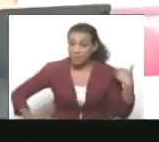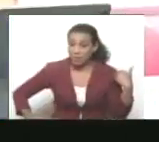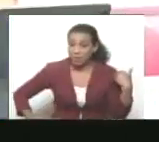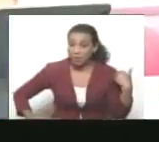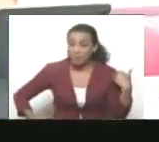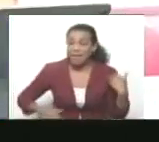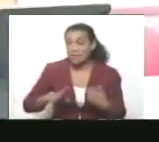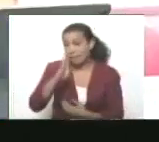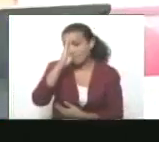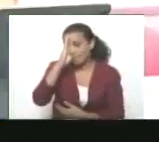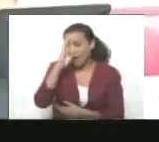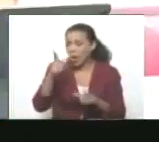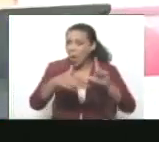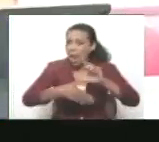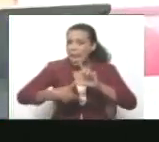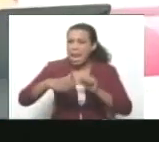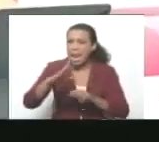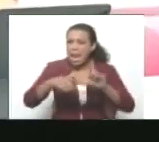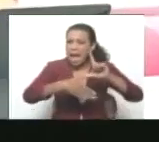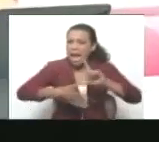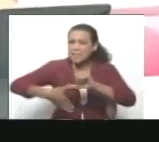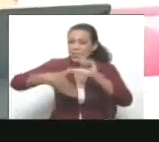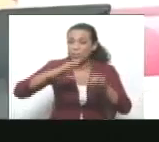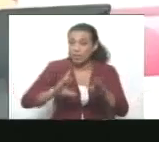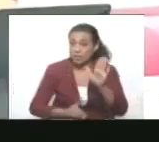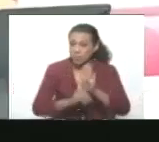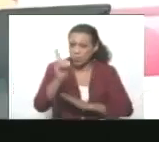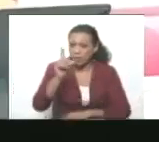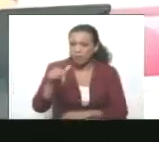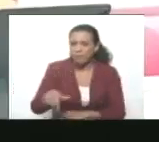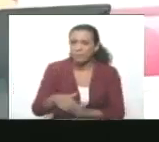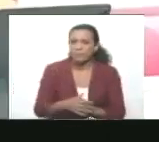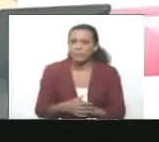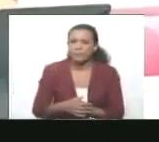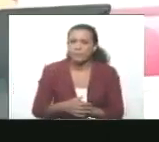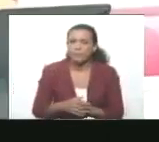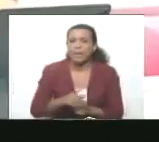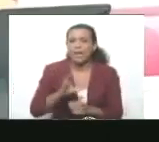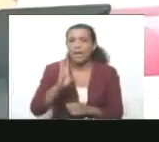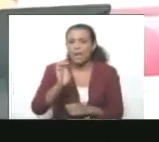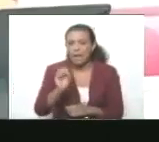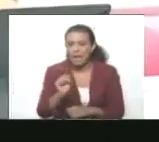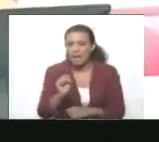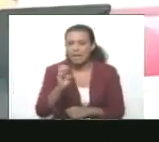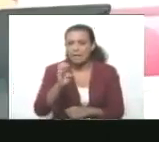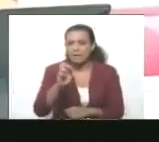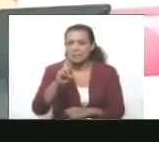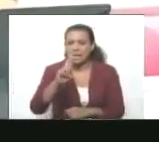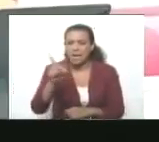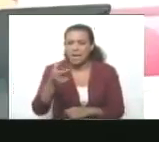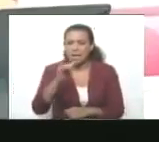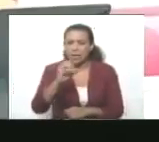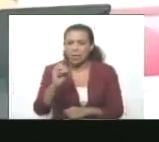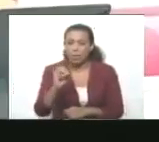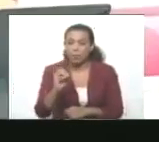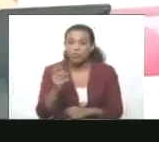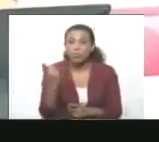Banco Latinoamericano de Desarrollo, Sergio Granado, porque nosotros estamos buscando